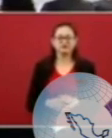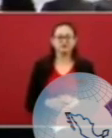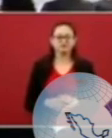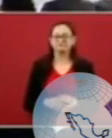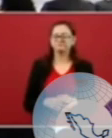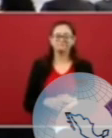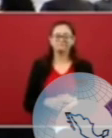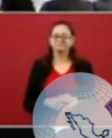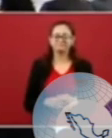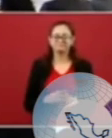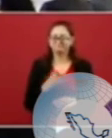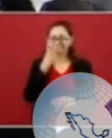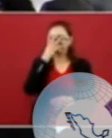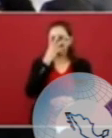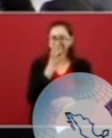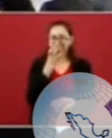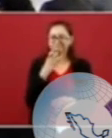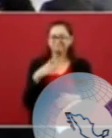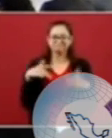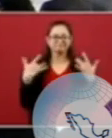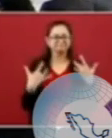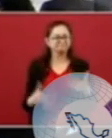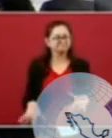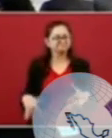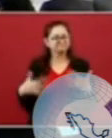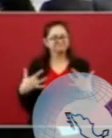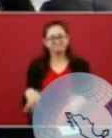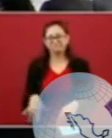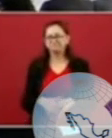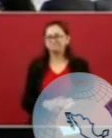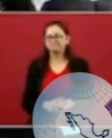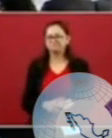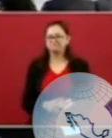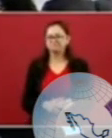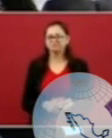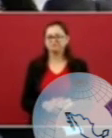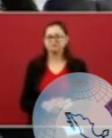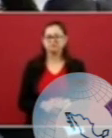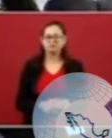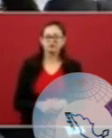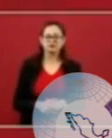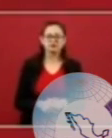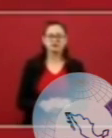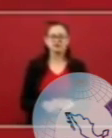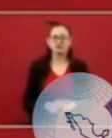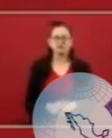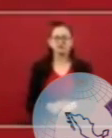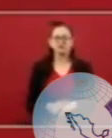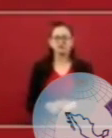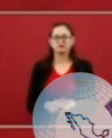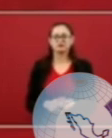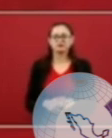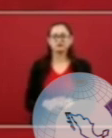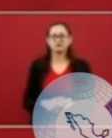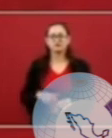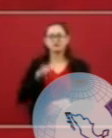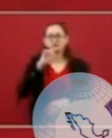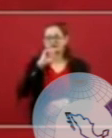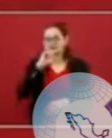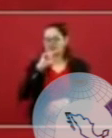Muy doloroso. Ya también se inició el